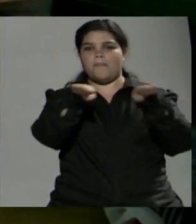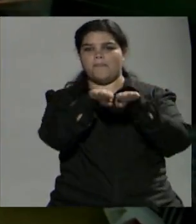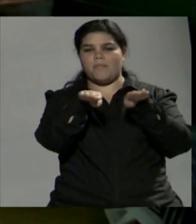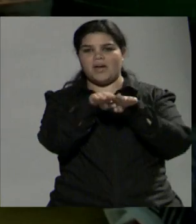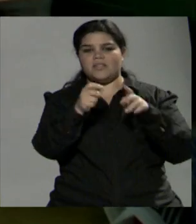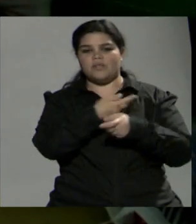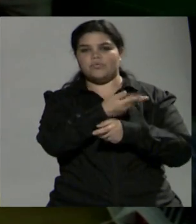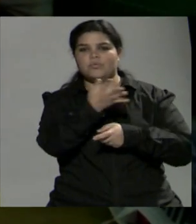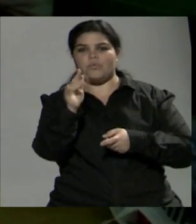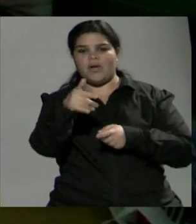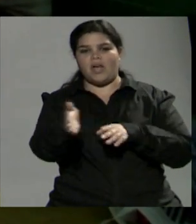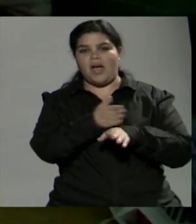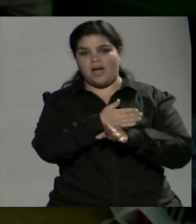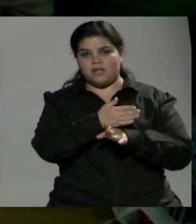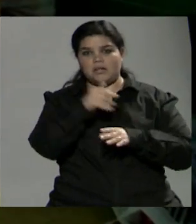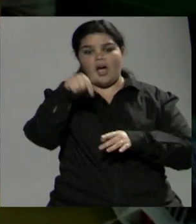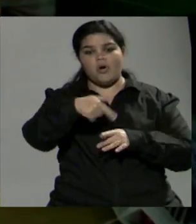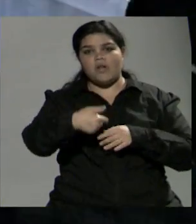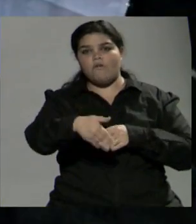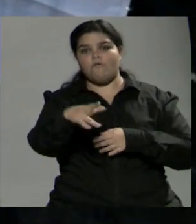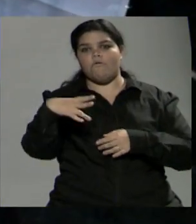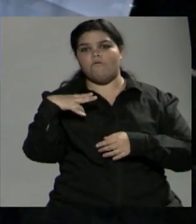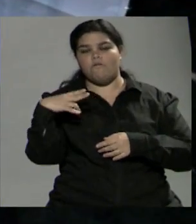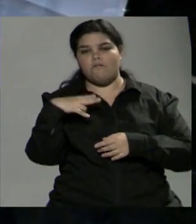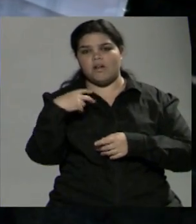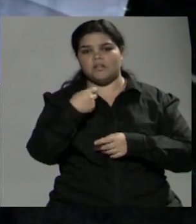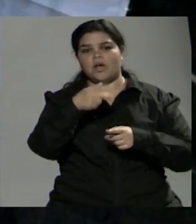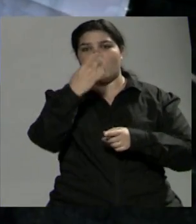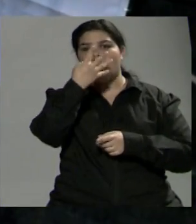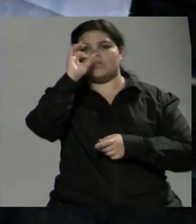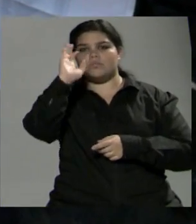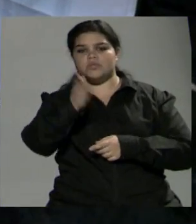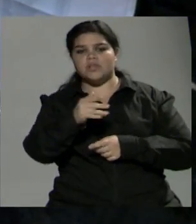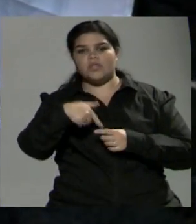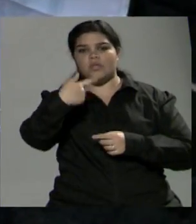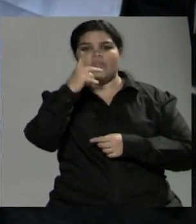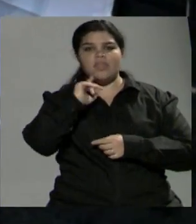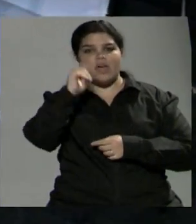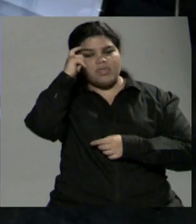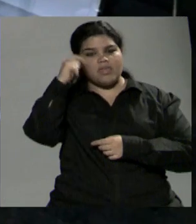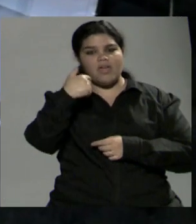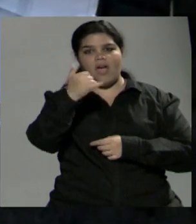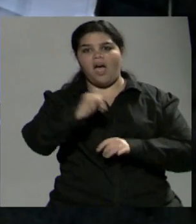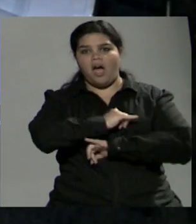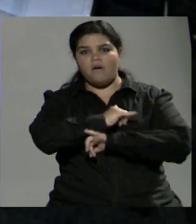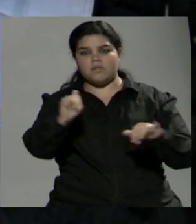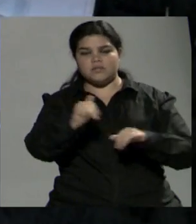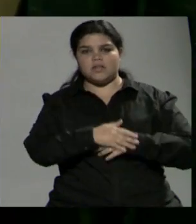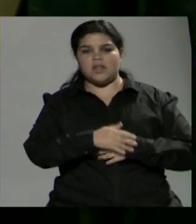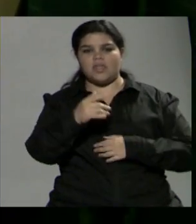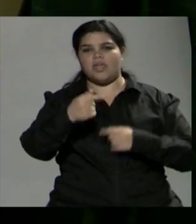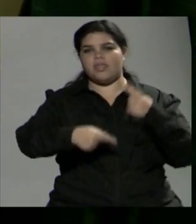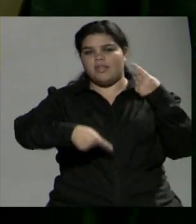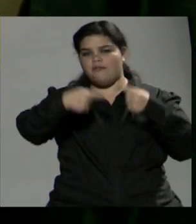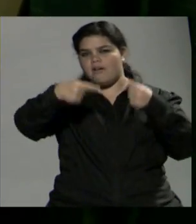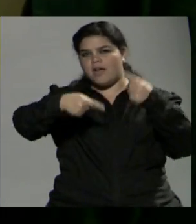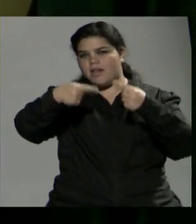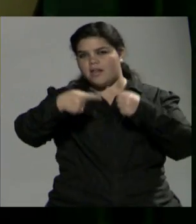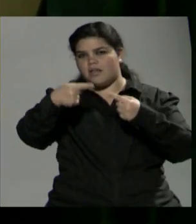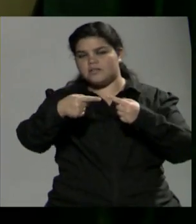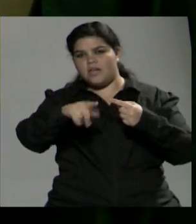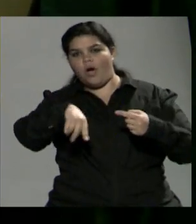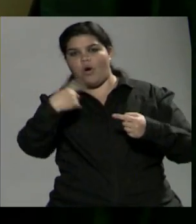escrutinio provisorio. Queda aún un 4% que se conocerá en 10 días. La diferencia no fue tan ajustada en la